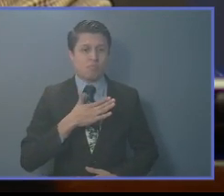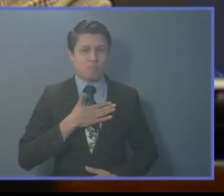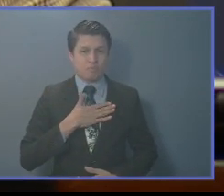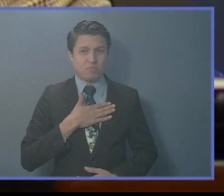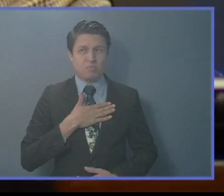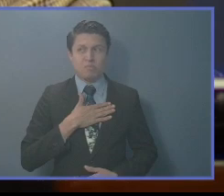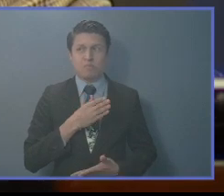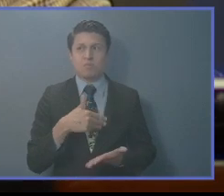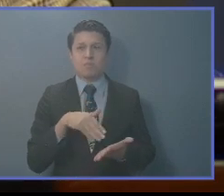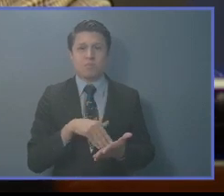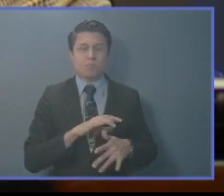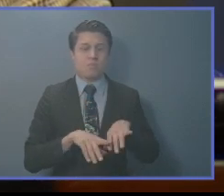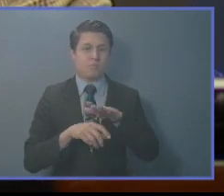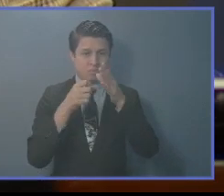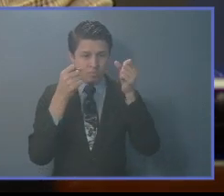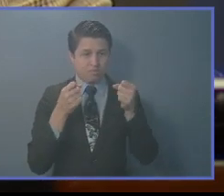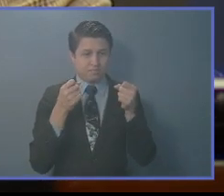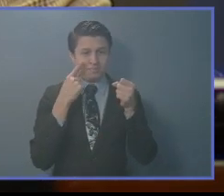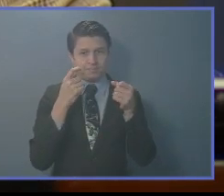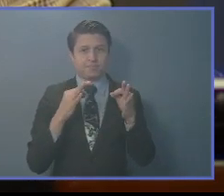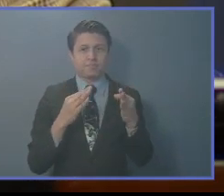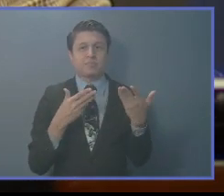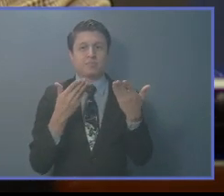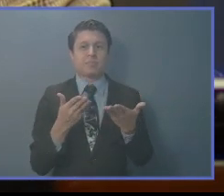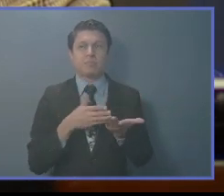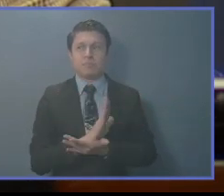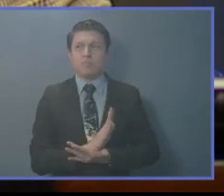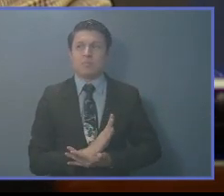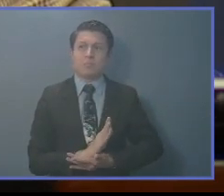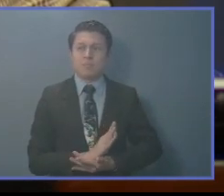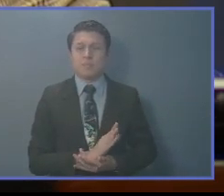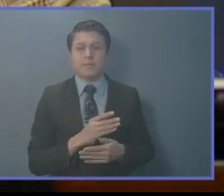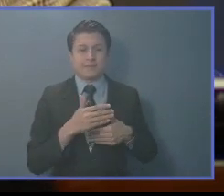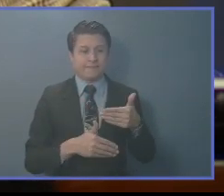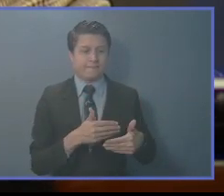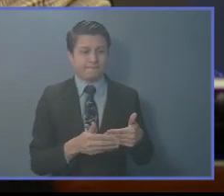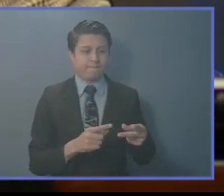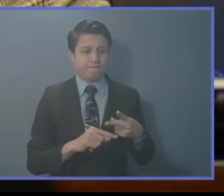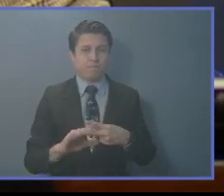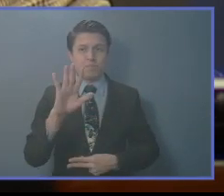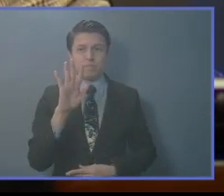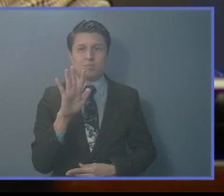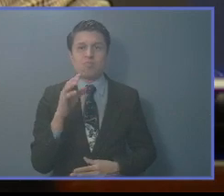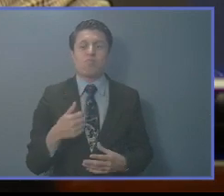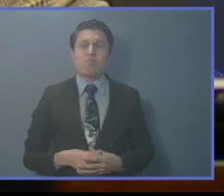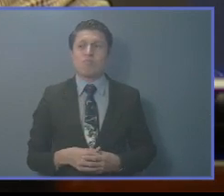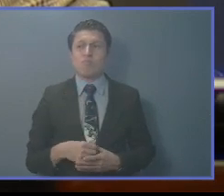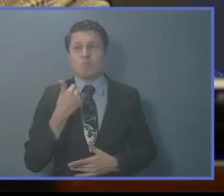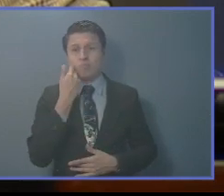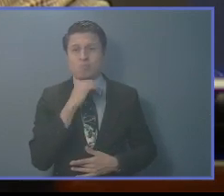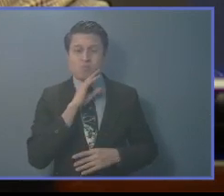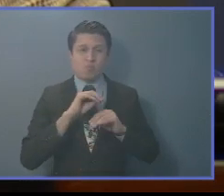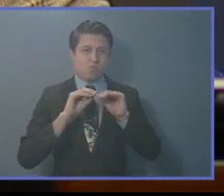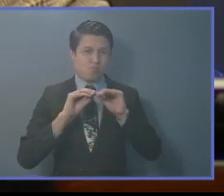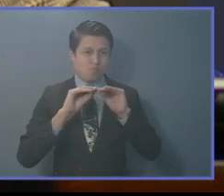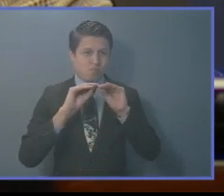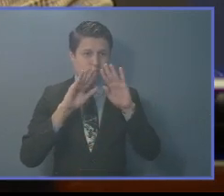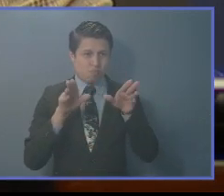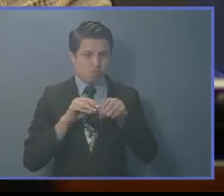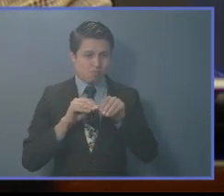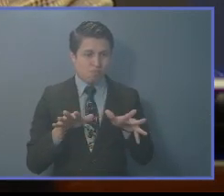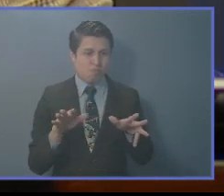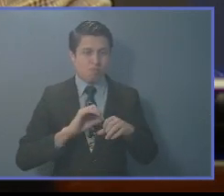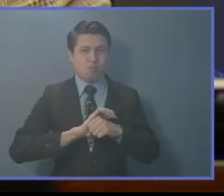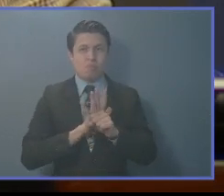en los centros de aislamiento y cuarentena segregadas por género y edad. 5. Los casos contagiados por COVID-19 y los casos sospechosos.